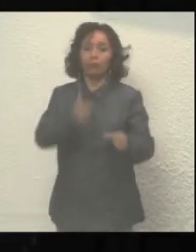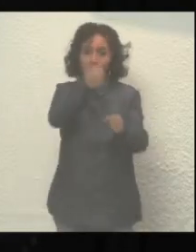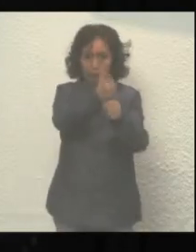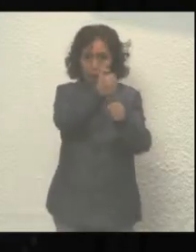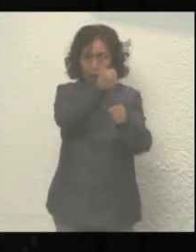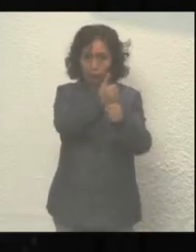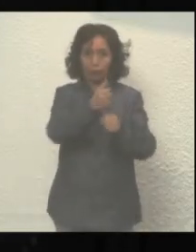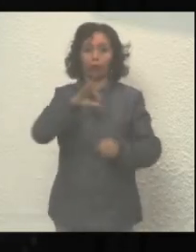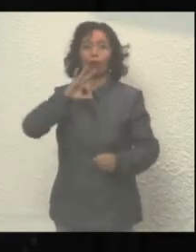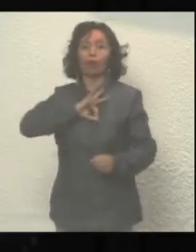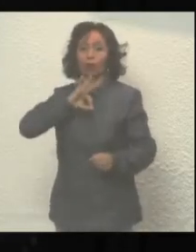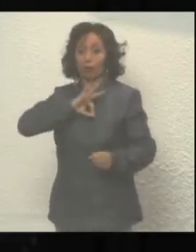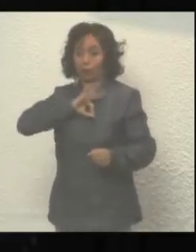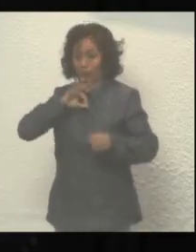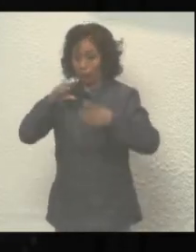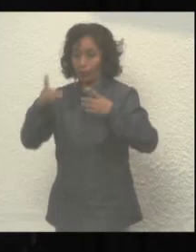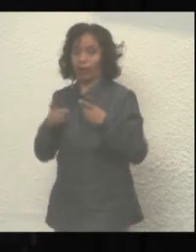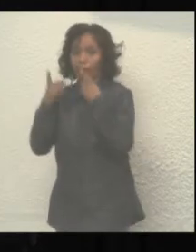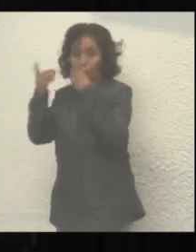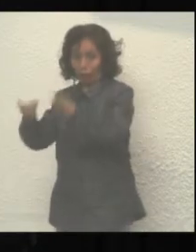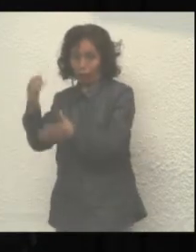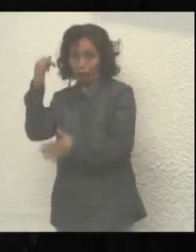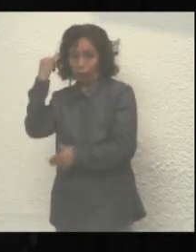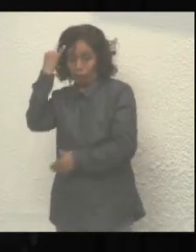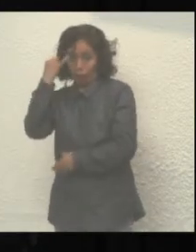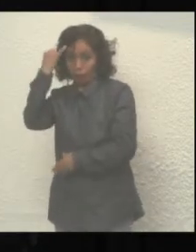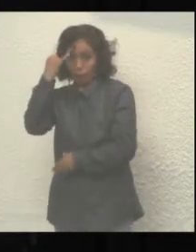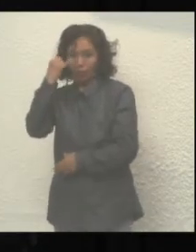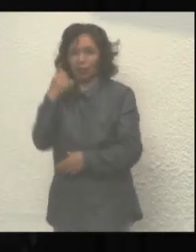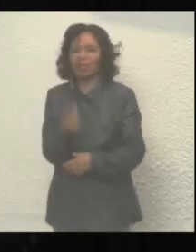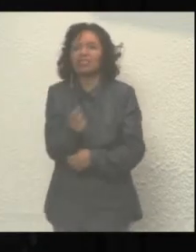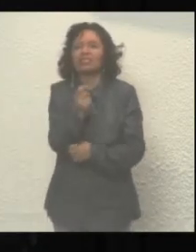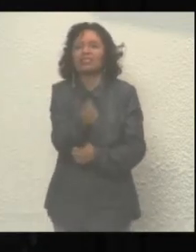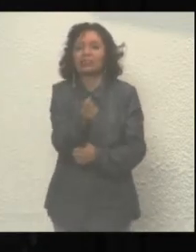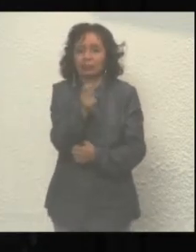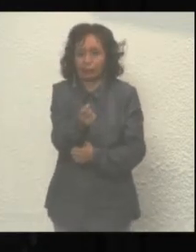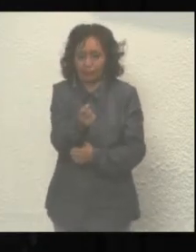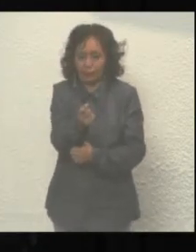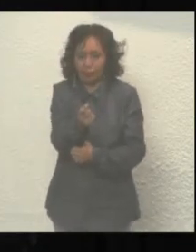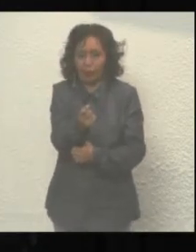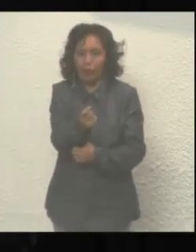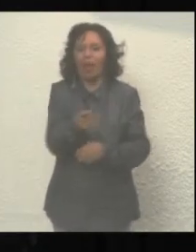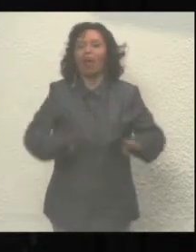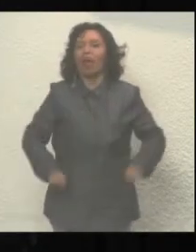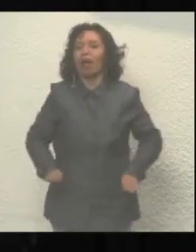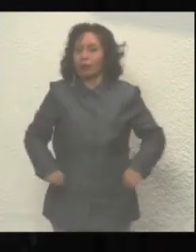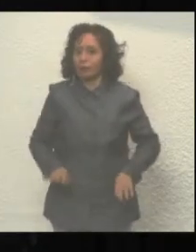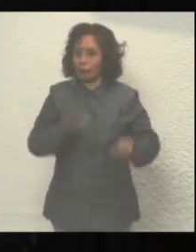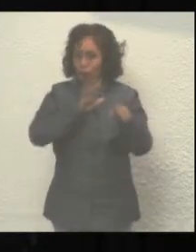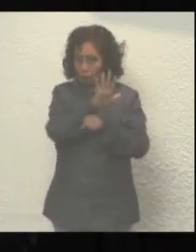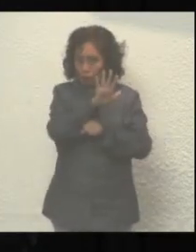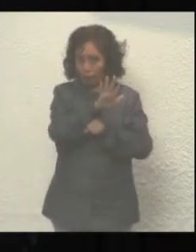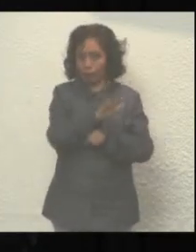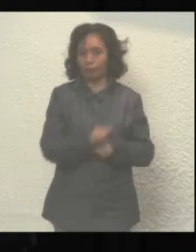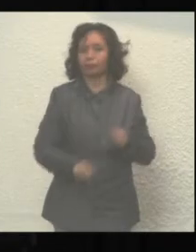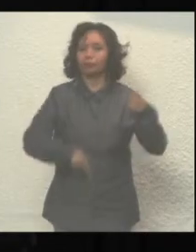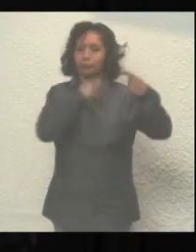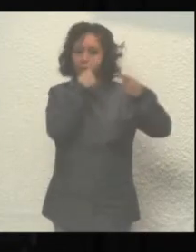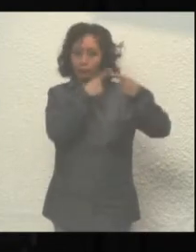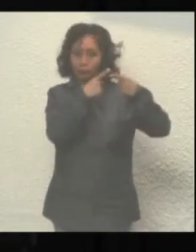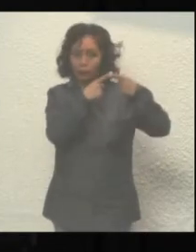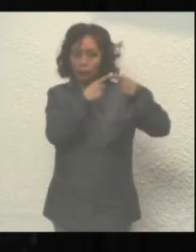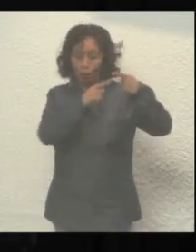la medalla al mérito indígena Maya Cecilio Chi consistirá y tendrá las siguientes características: